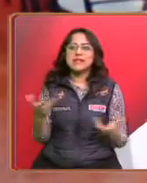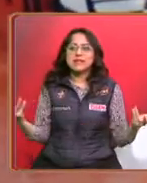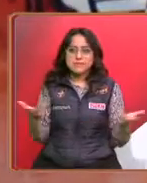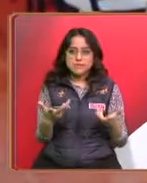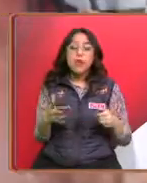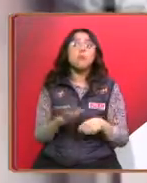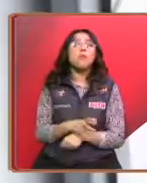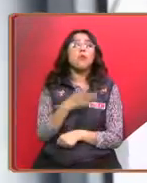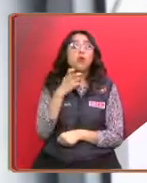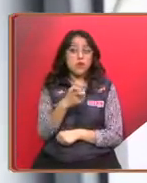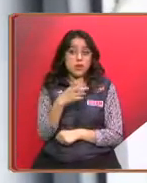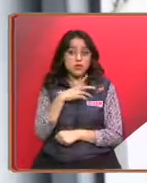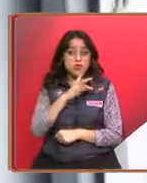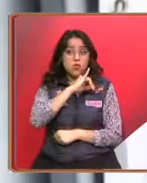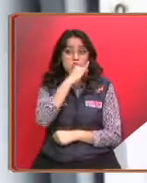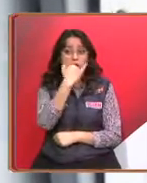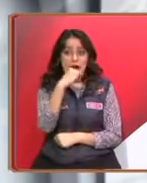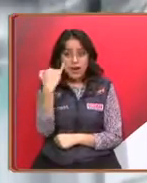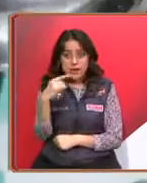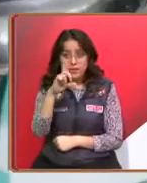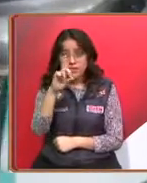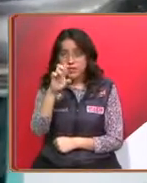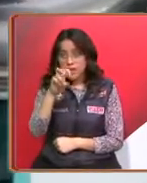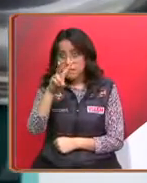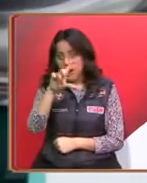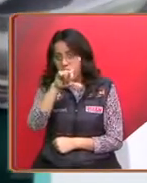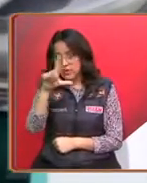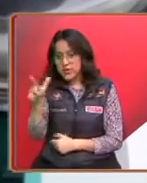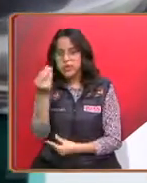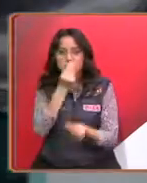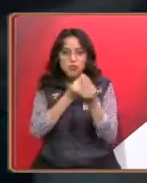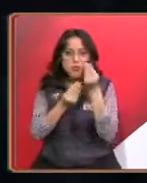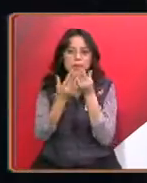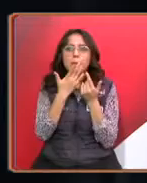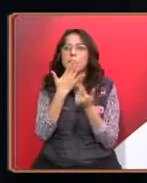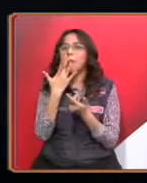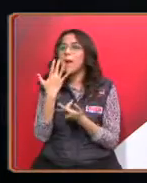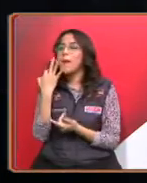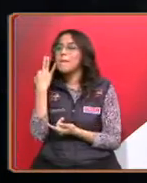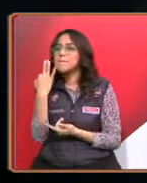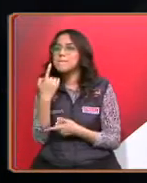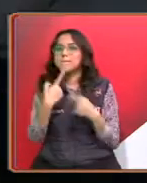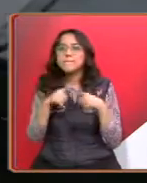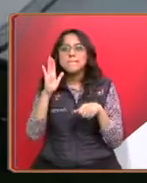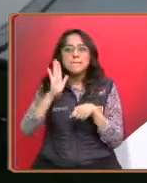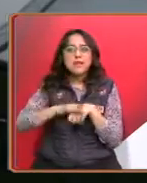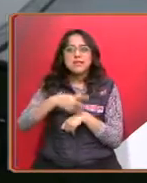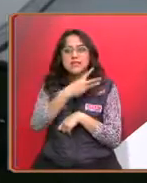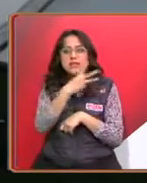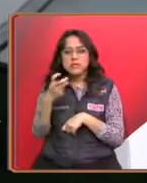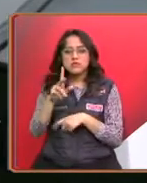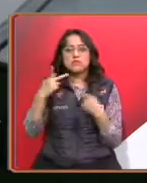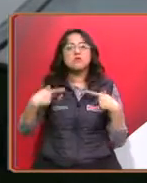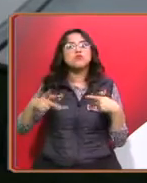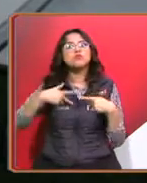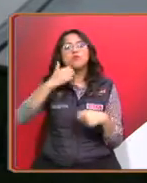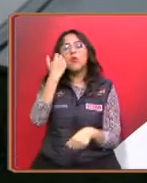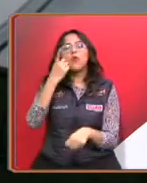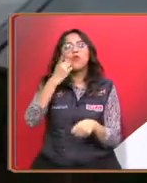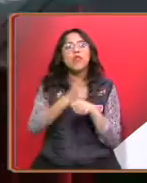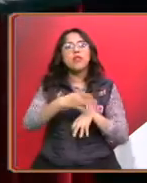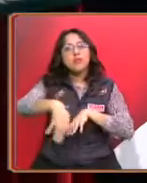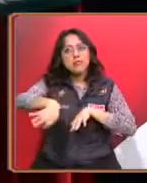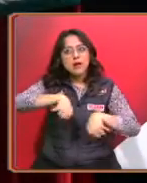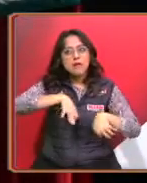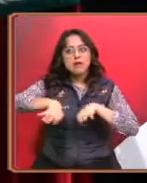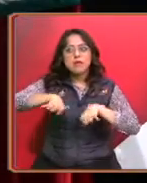tal motivo, Jardín de Valle preparó deliciosos platillos que dieron vigor a los más de 300 voluntarios y